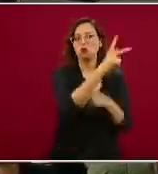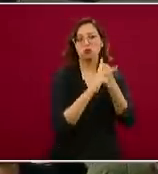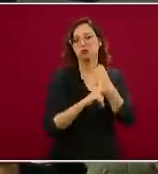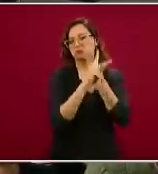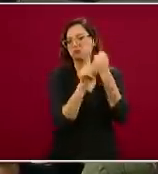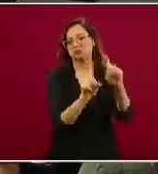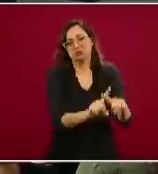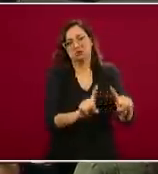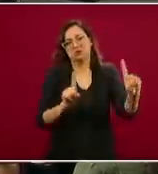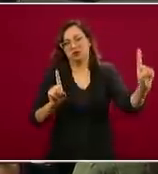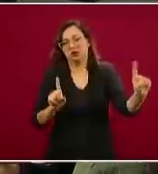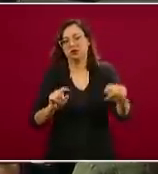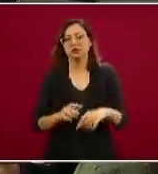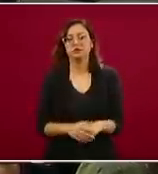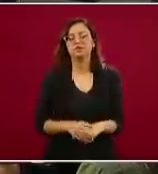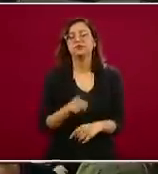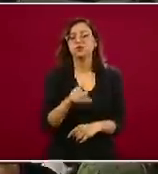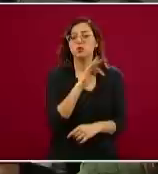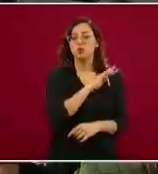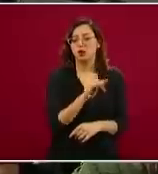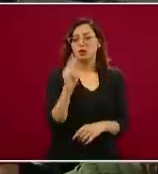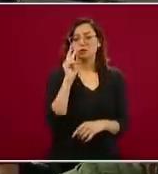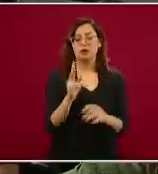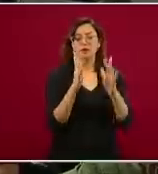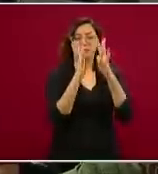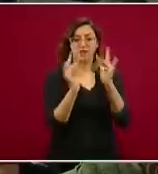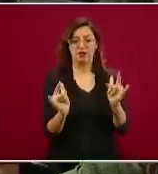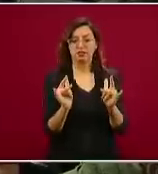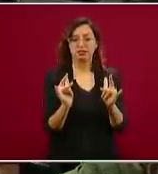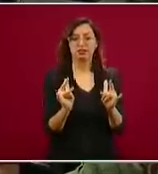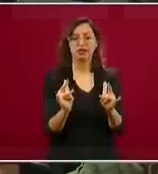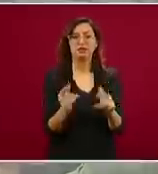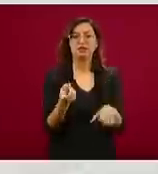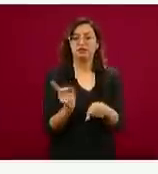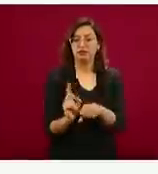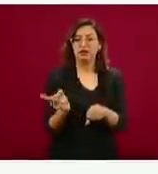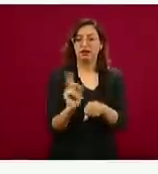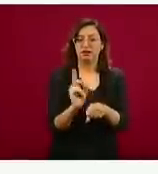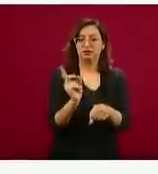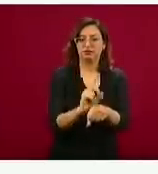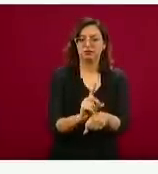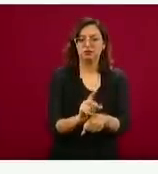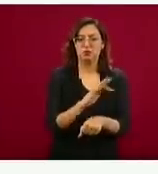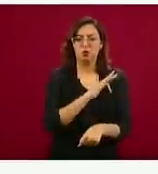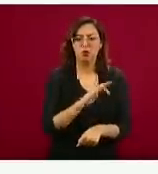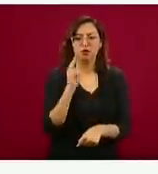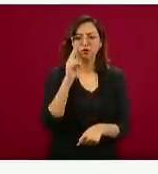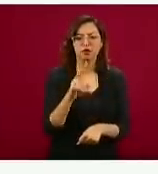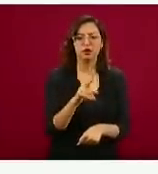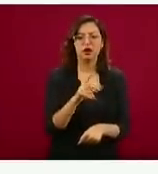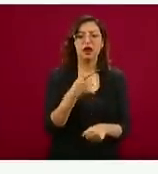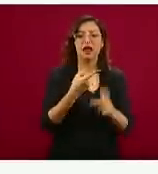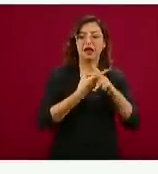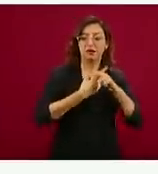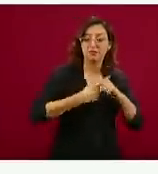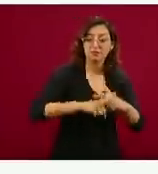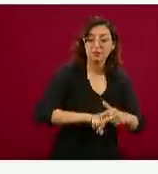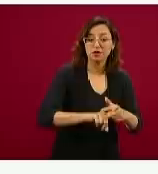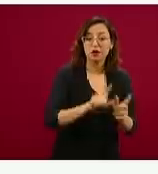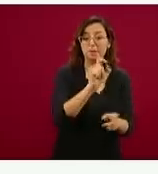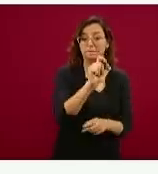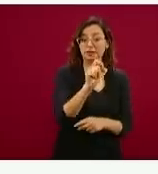de Francia, que es esta representación de los números de casos por día, lo que nos muestra es que Francia empezó